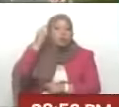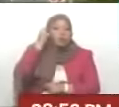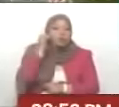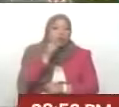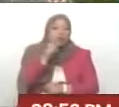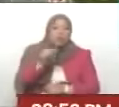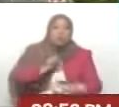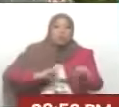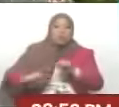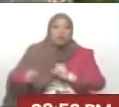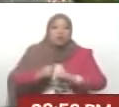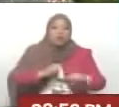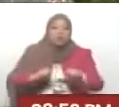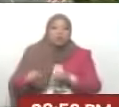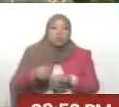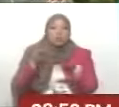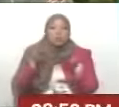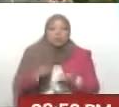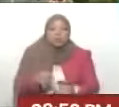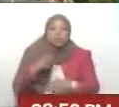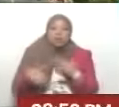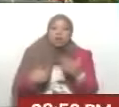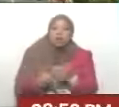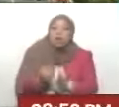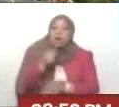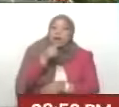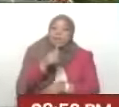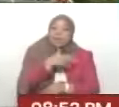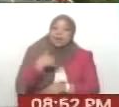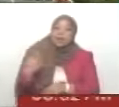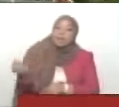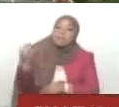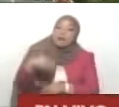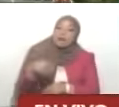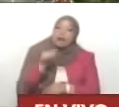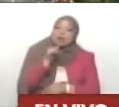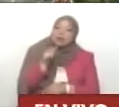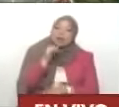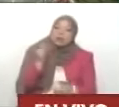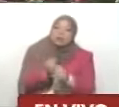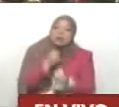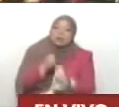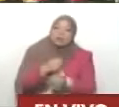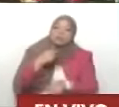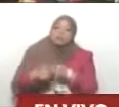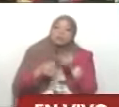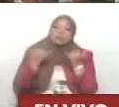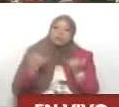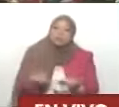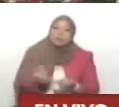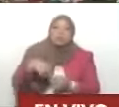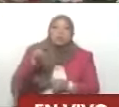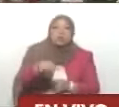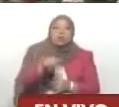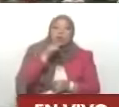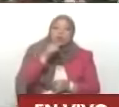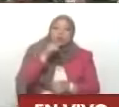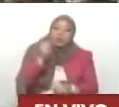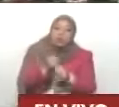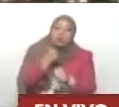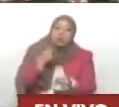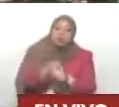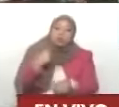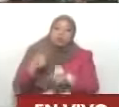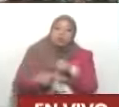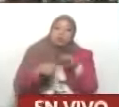¿ustedes movilizan a esa gente? Bienvenido, yo, hasta más. Yo quiero ir para allá. Hasta más, presidente. Pronto, vamos para allá. Amén, hasta más. Bueno, mi